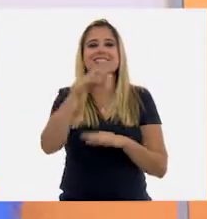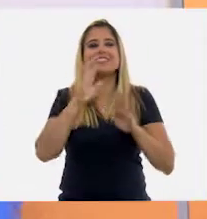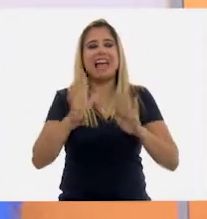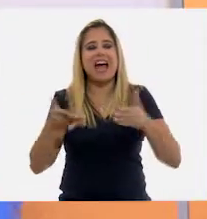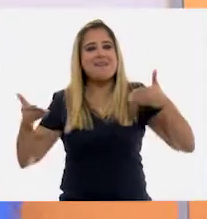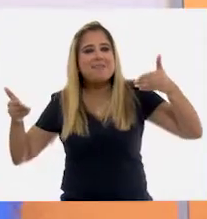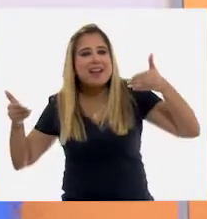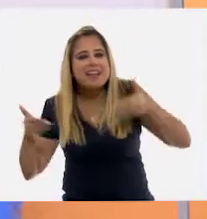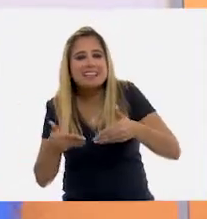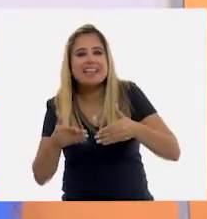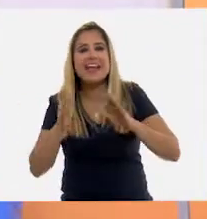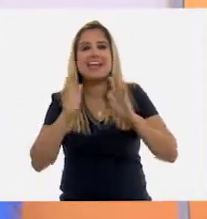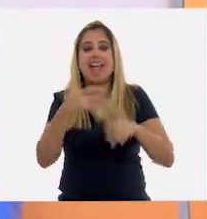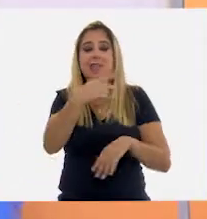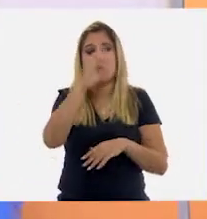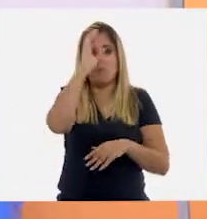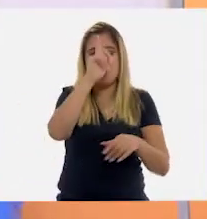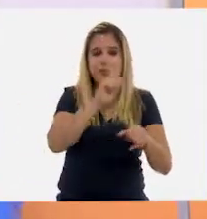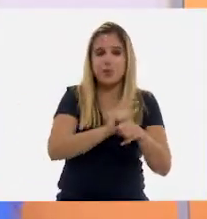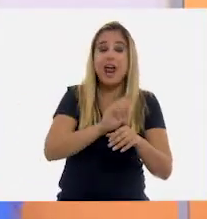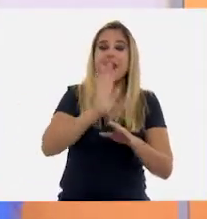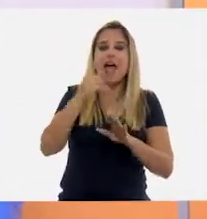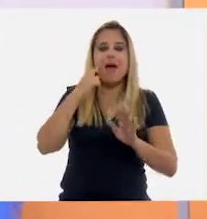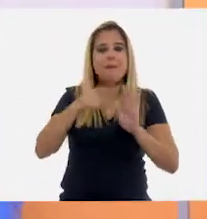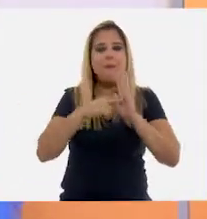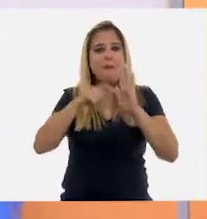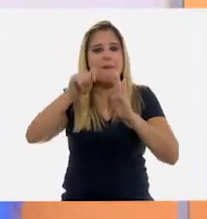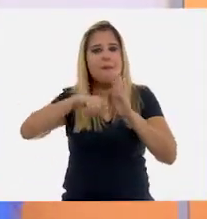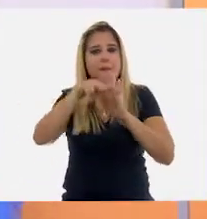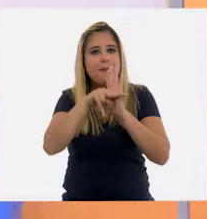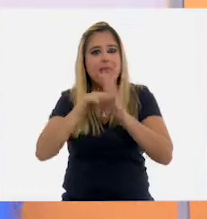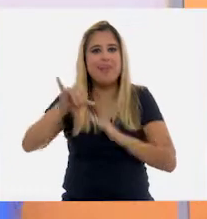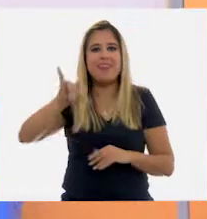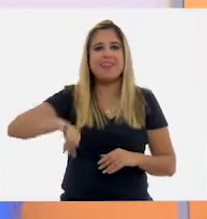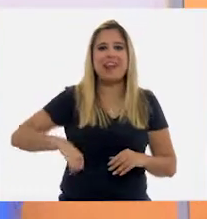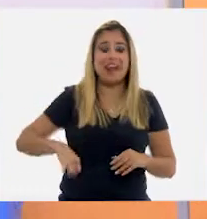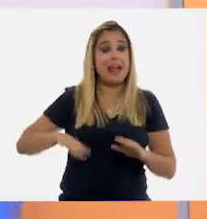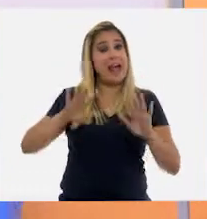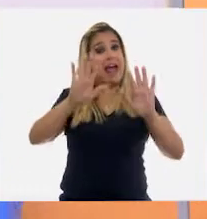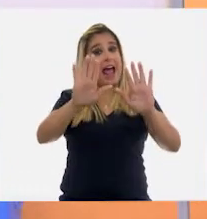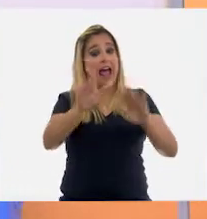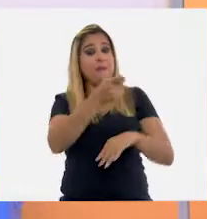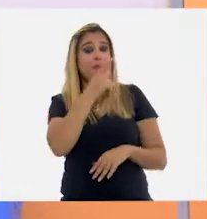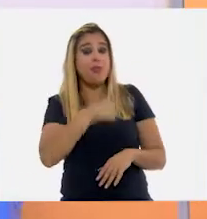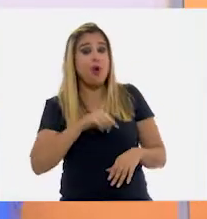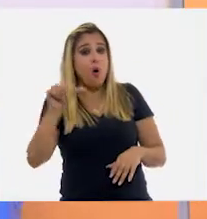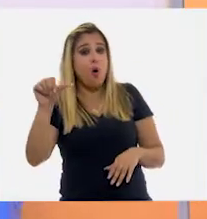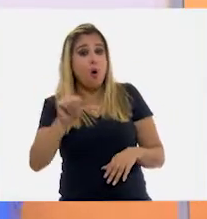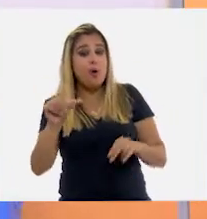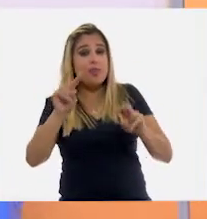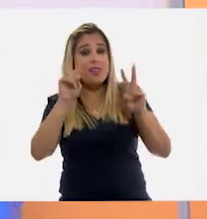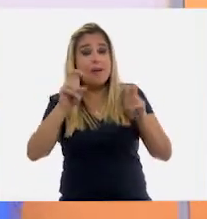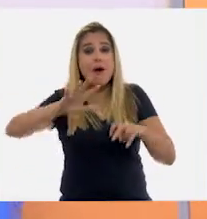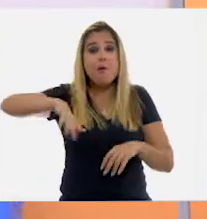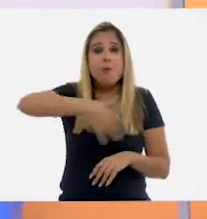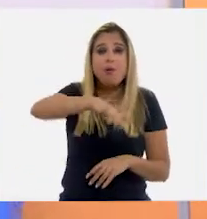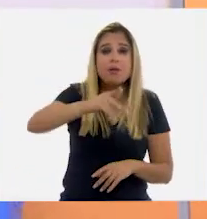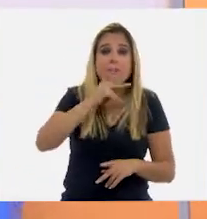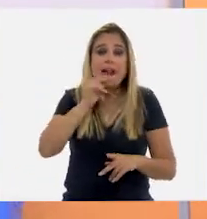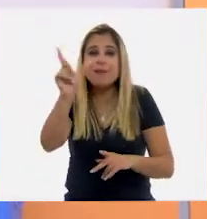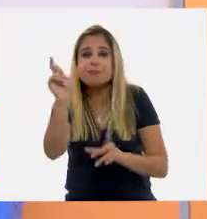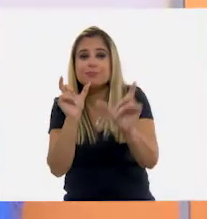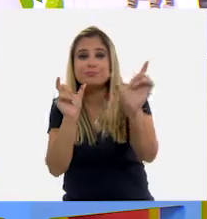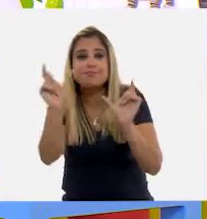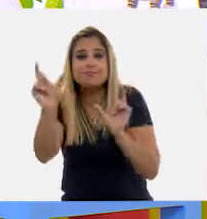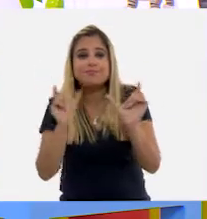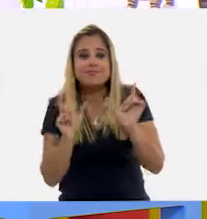presentamos, ya hablamos un poco de su cultura y ya nos compartió un video interesantísimo, pero a mí me dijeron que hoy íbamos a buscar palabras. ¿Es cierto,